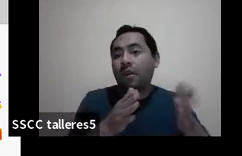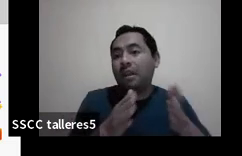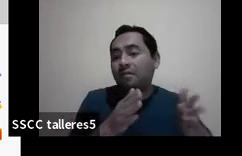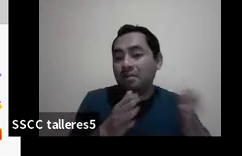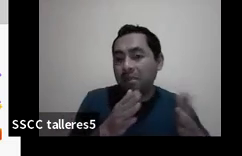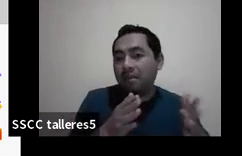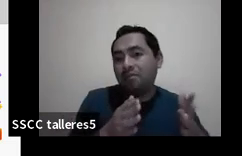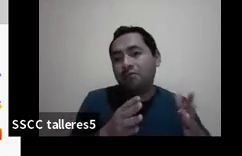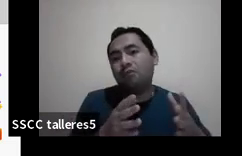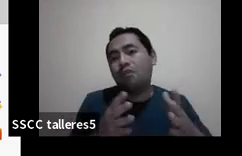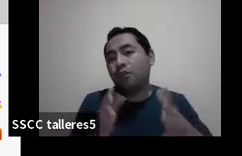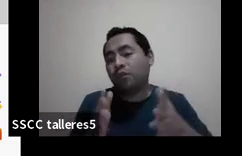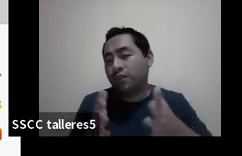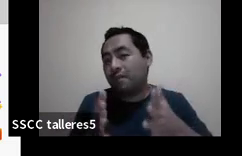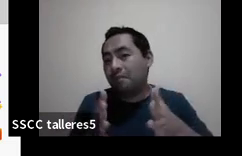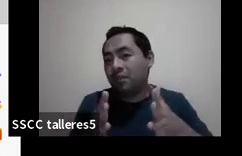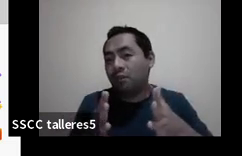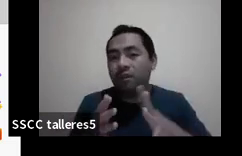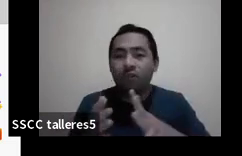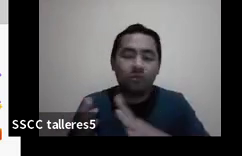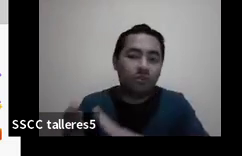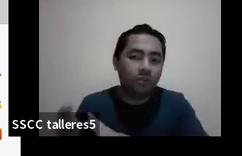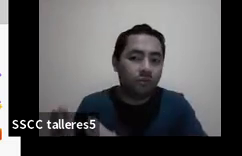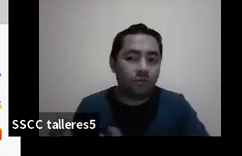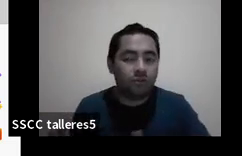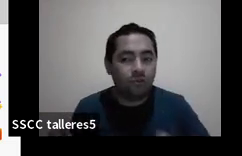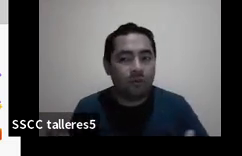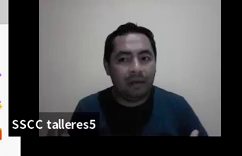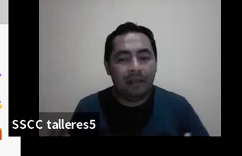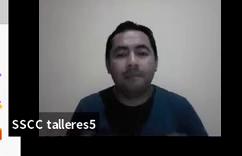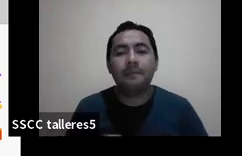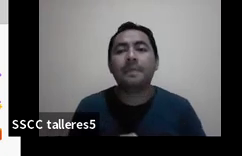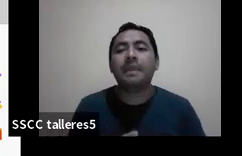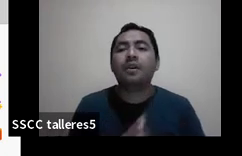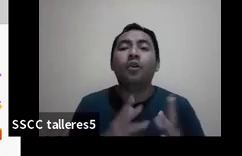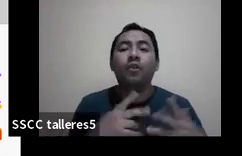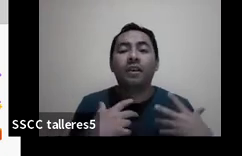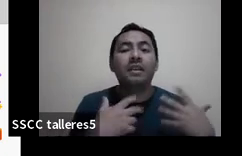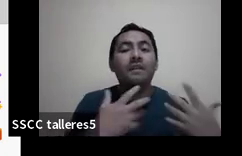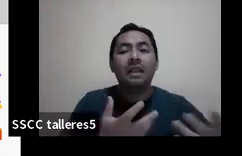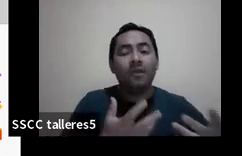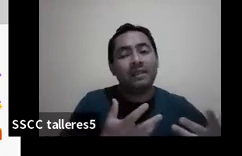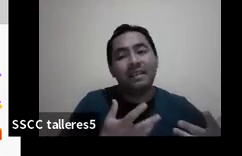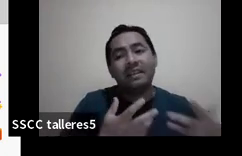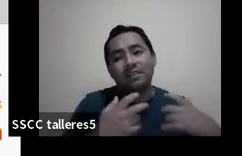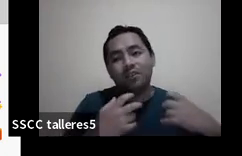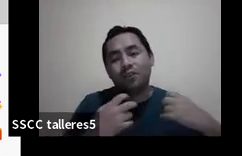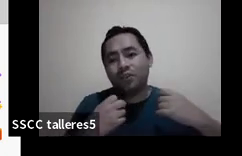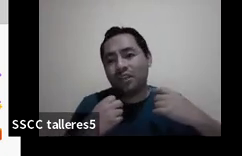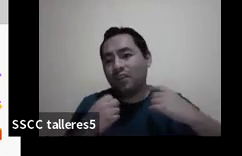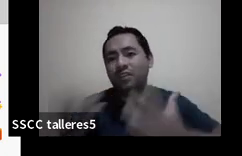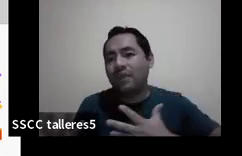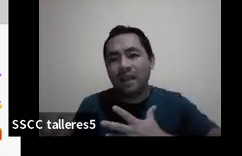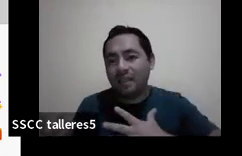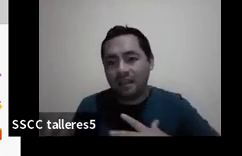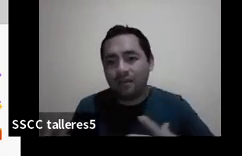Otros que pueden hablar bien, otros hablan más o menos y otros no hablan nada. Otros que saben lengua de señas,